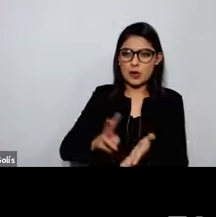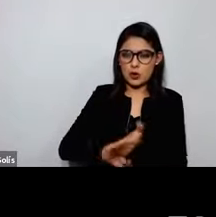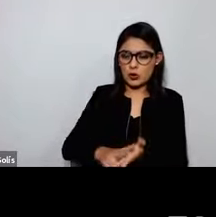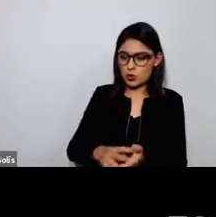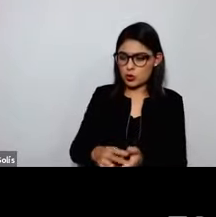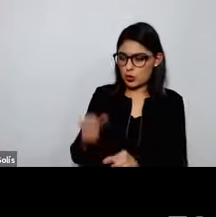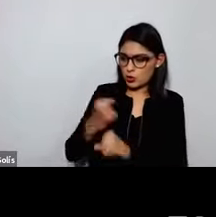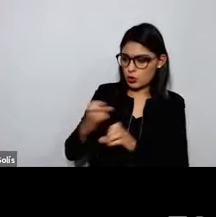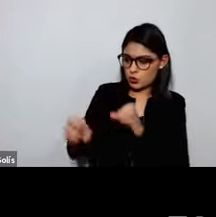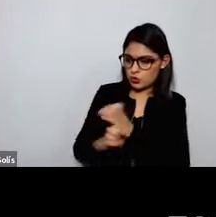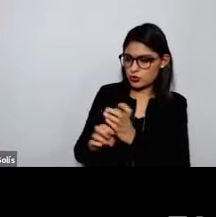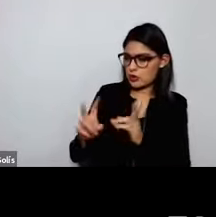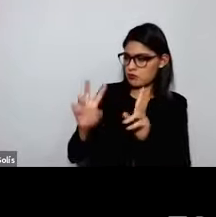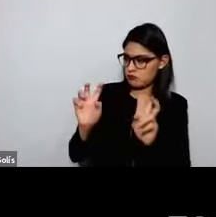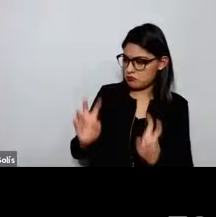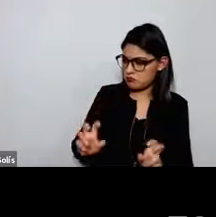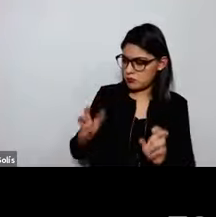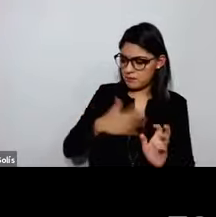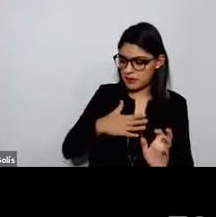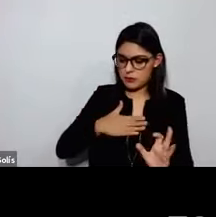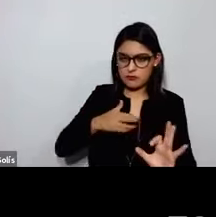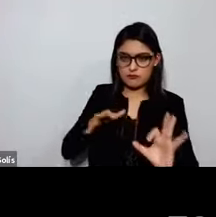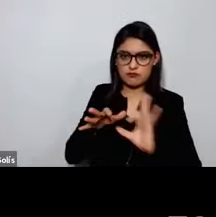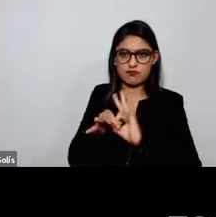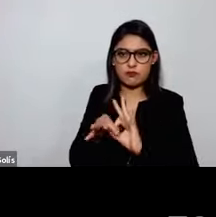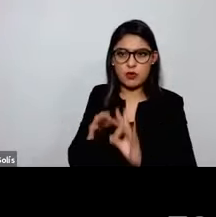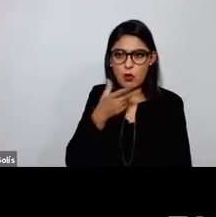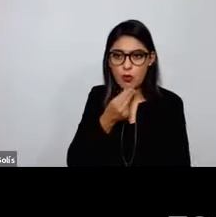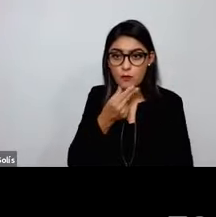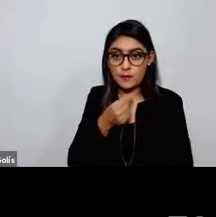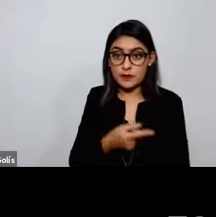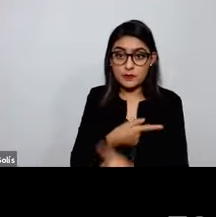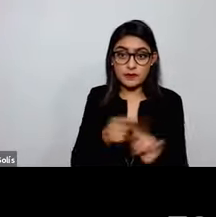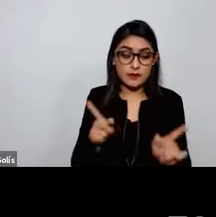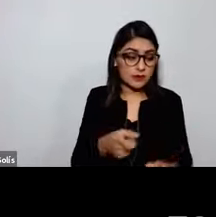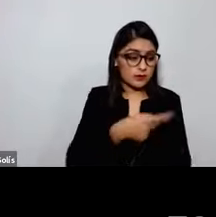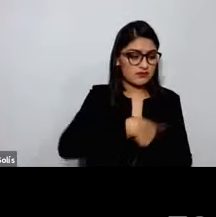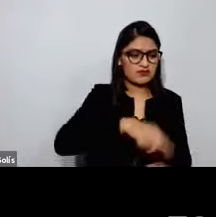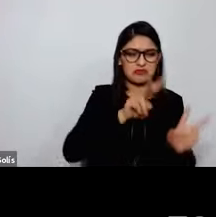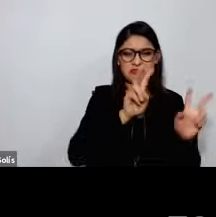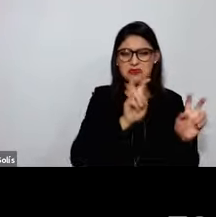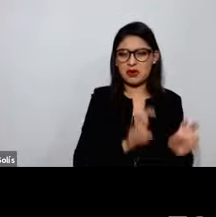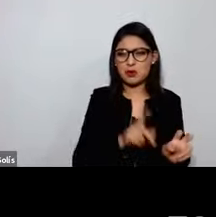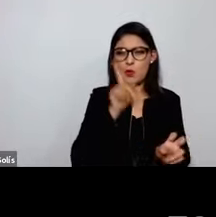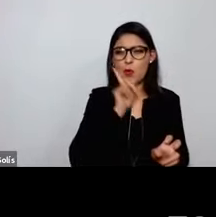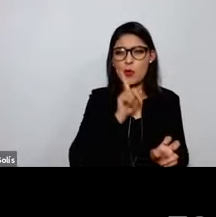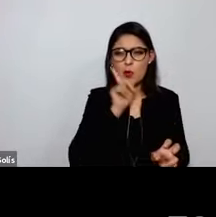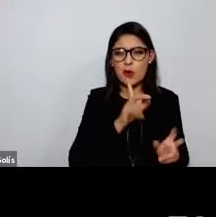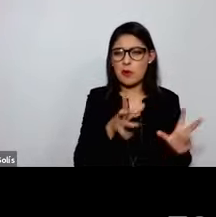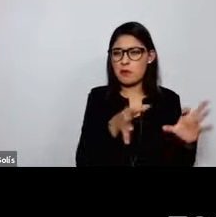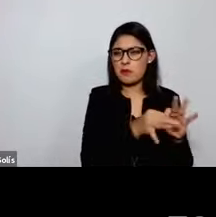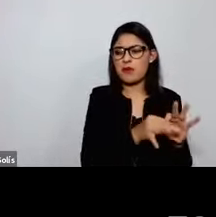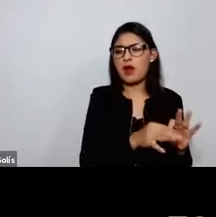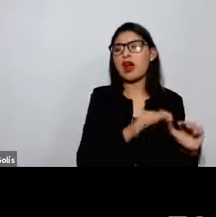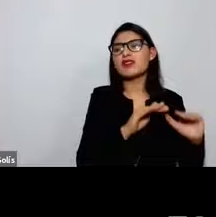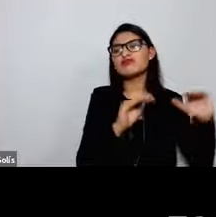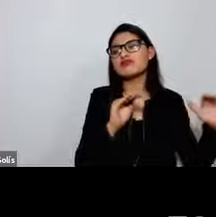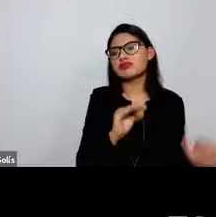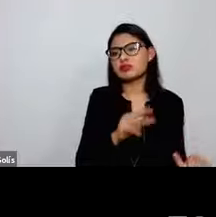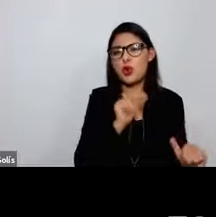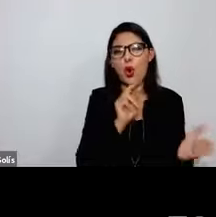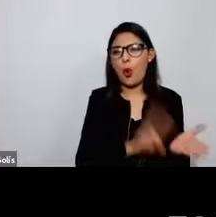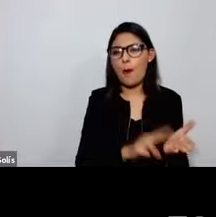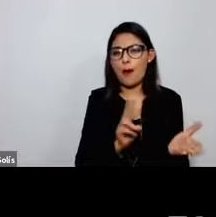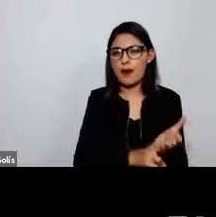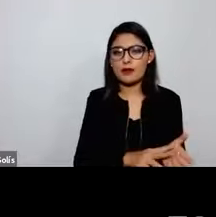masculino y menor valor a todo lo que se asocia a lo femenino. Como consecuencia de lo anterior, las mujeres son